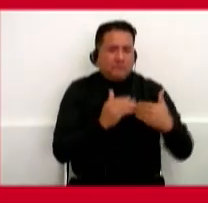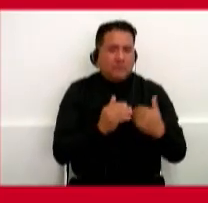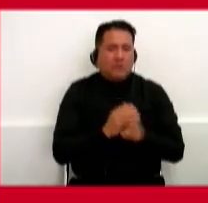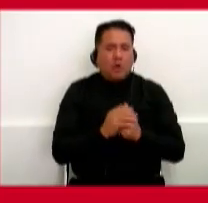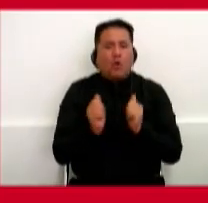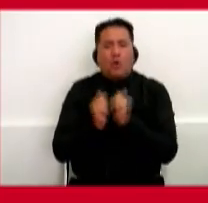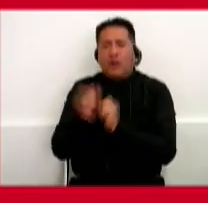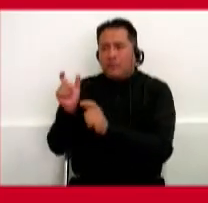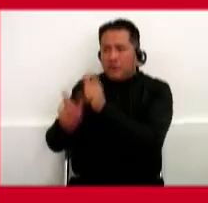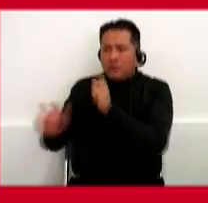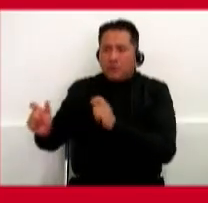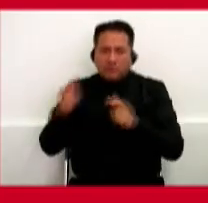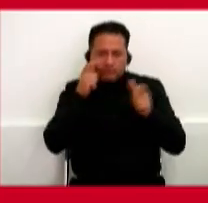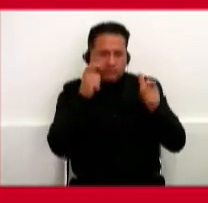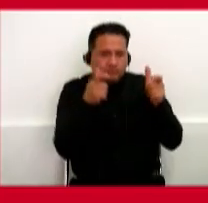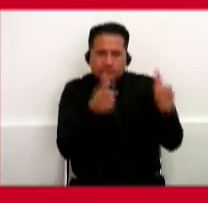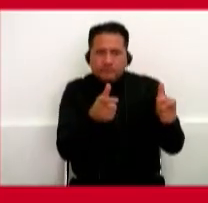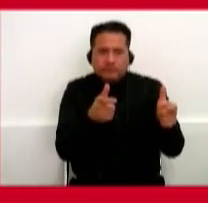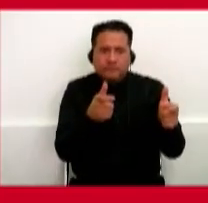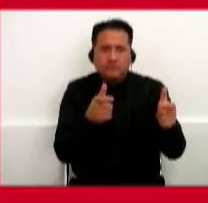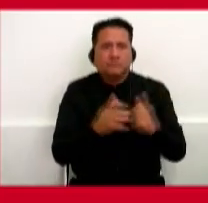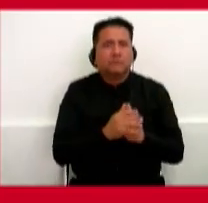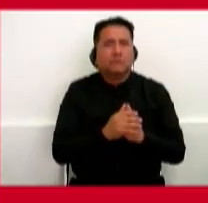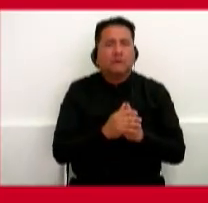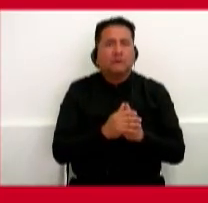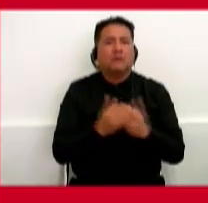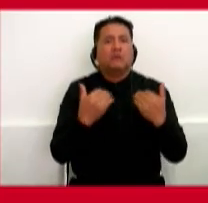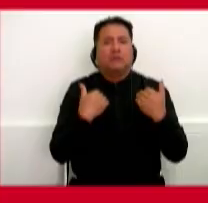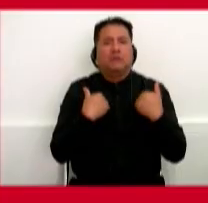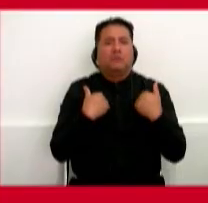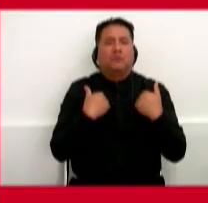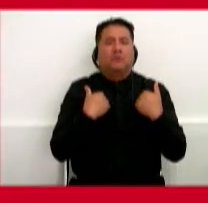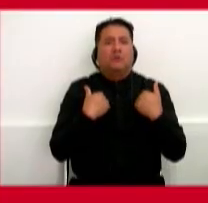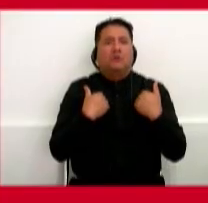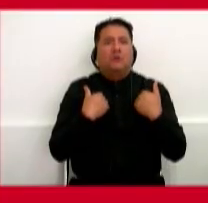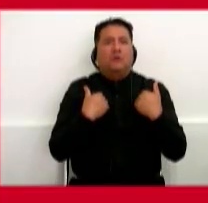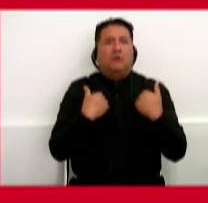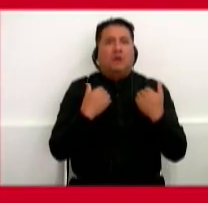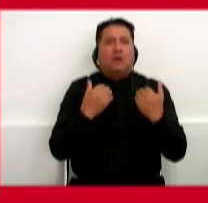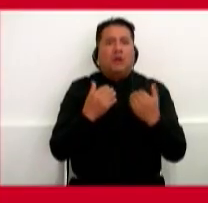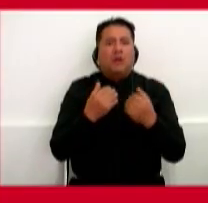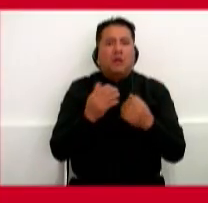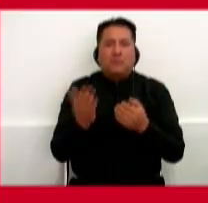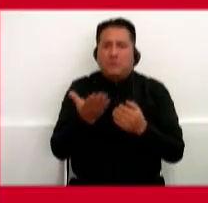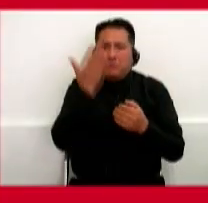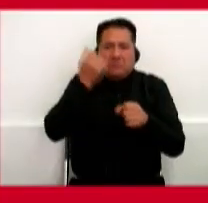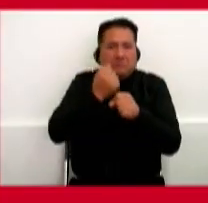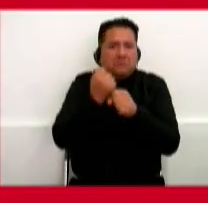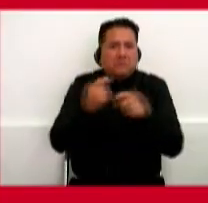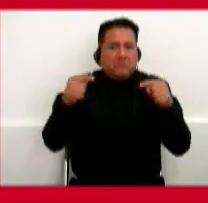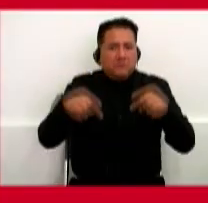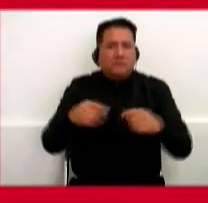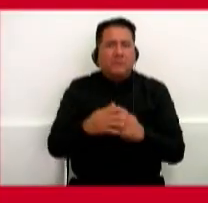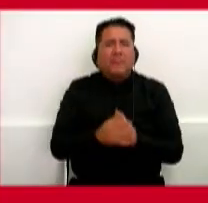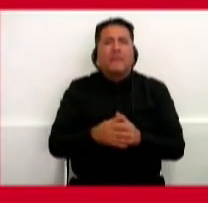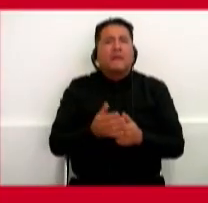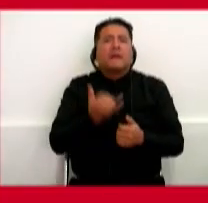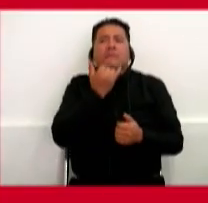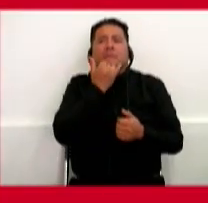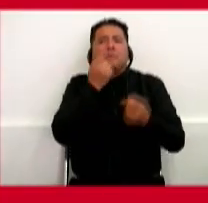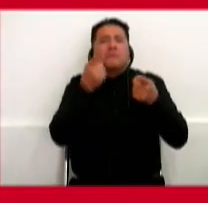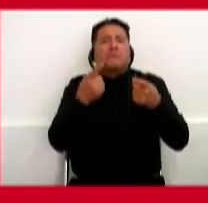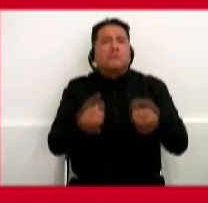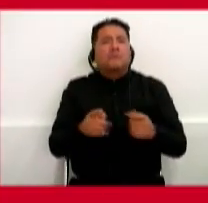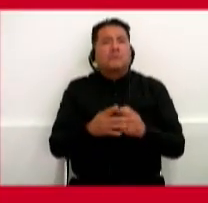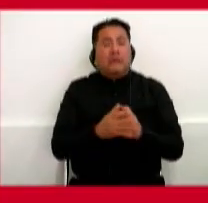supervisores, teníamos ausencia de trabajo estandarizado, y eso ¿qué ocasionaba? Que tuviéramos